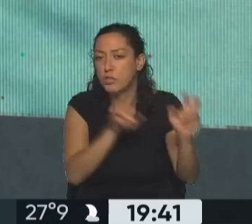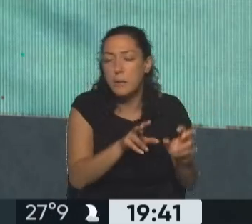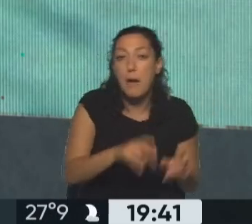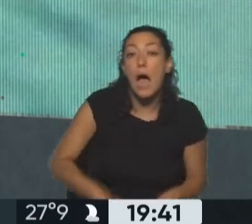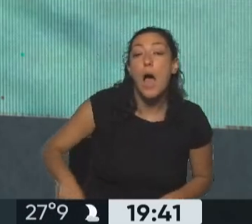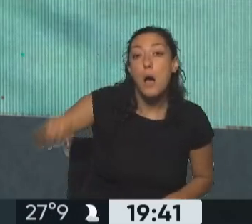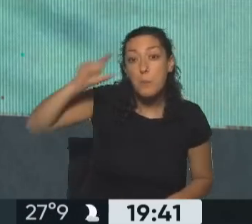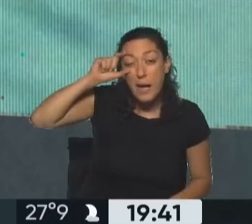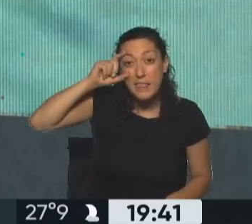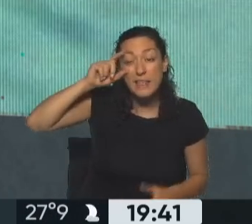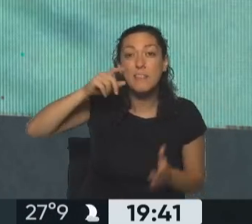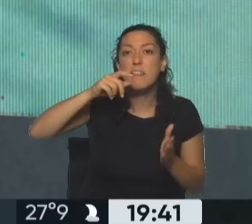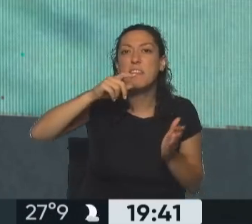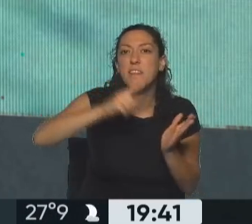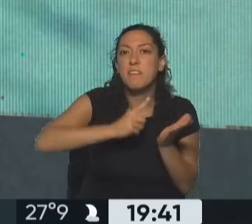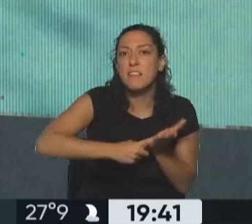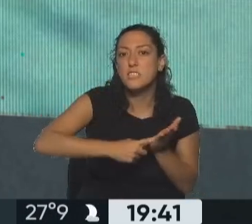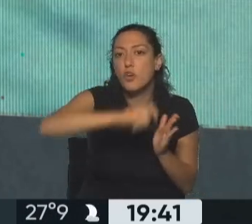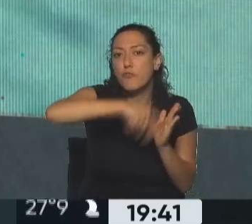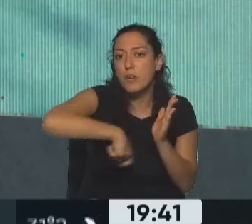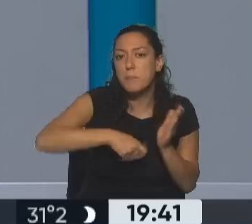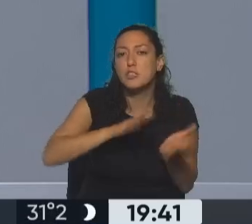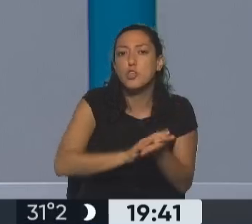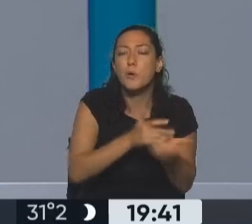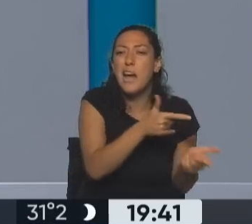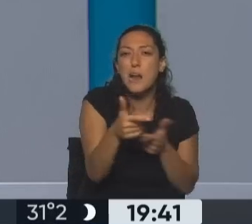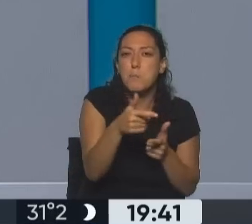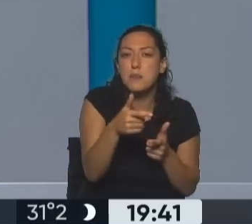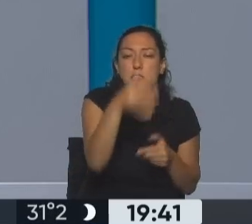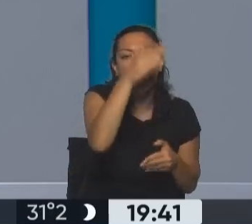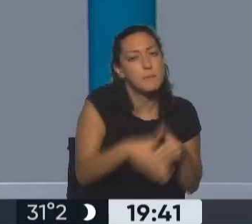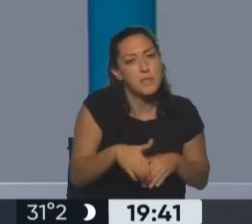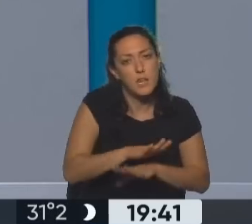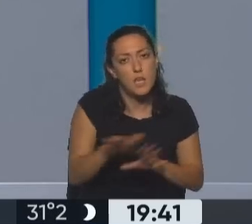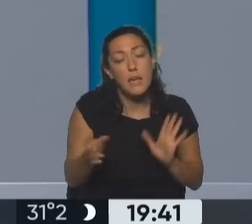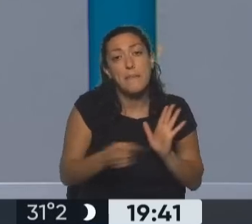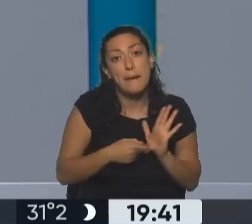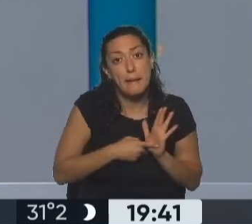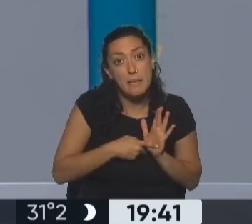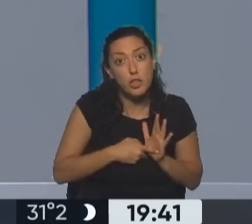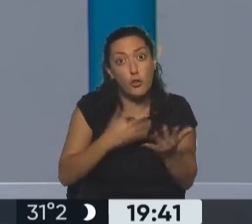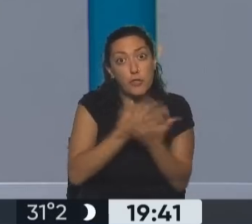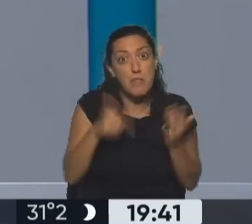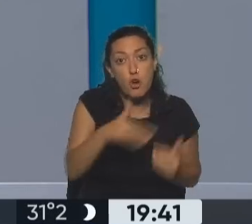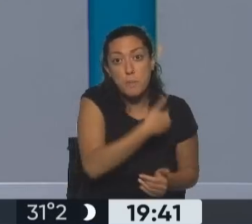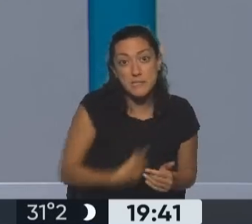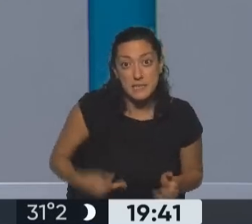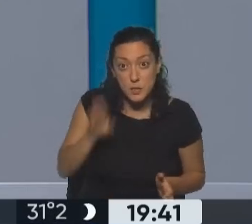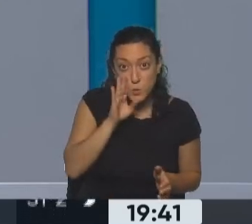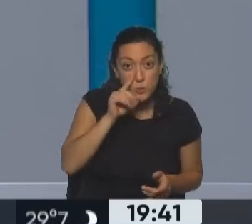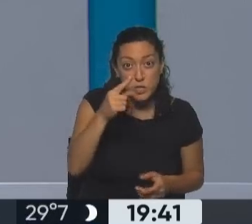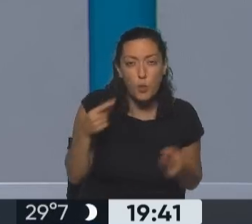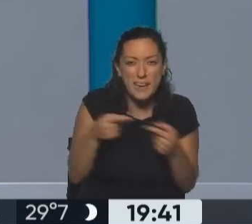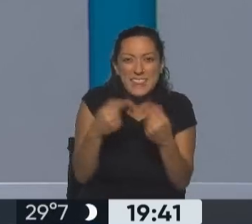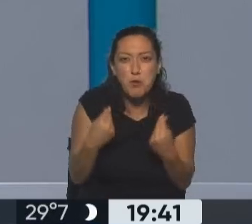firmó un decreto para limitar la compra de armas. Exactamente. El decreto de hoy del presidente de Estados Unidos lo que busca es que